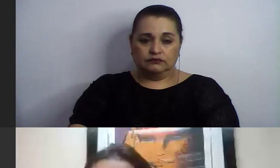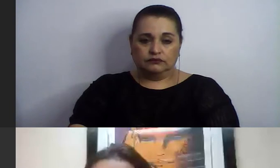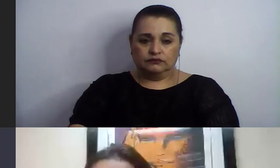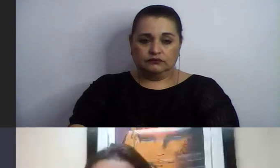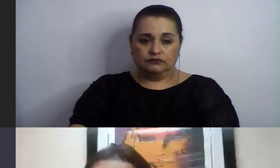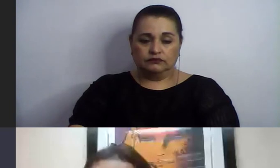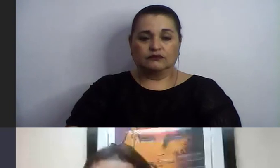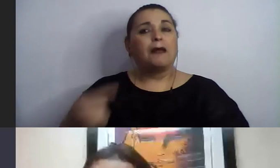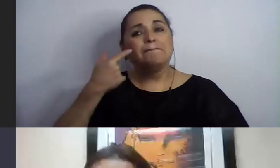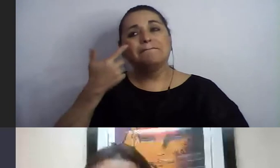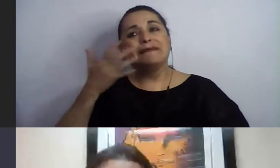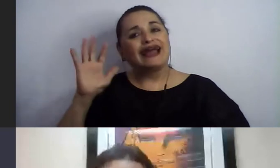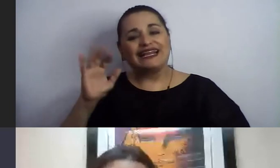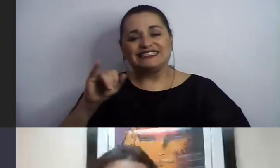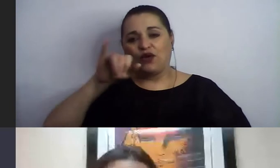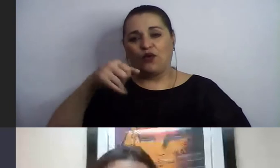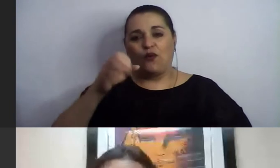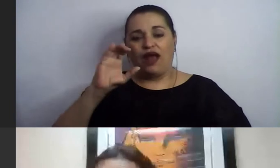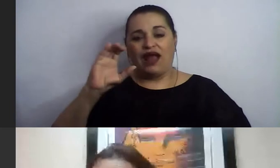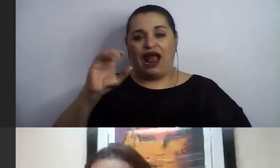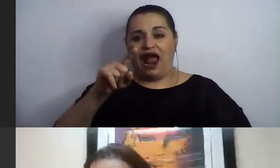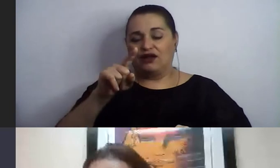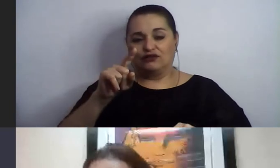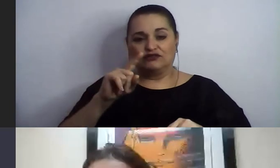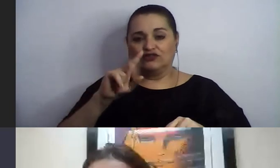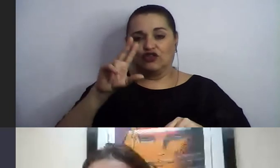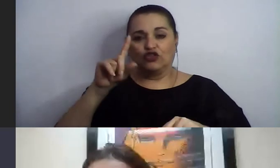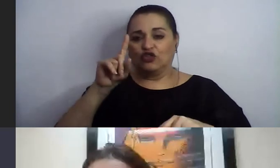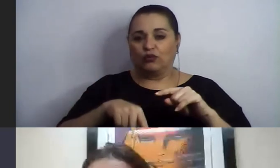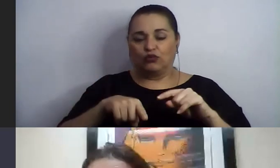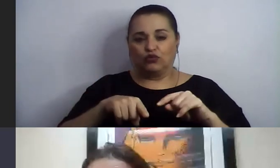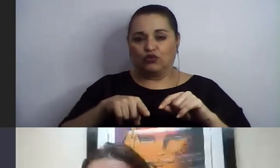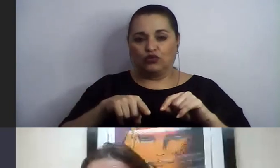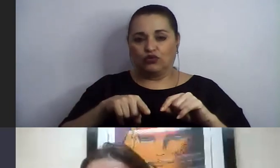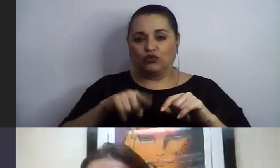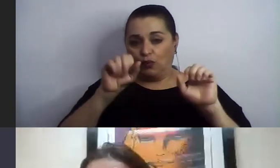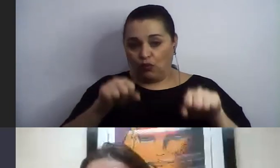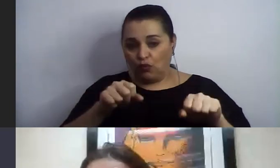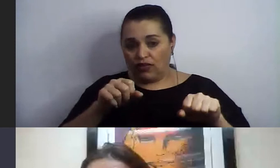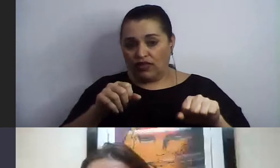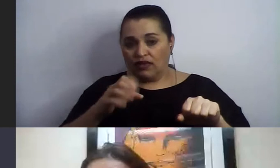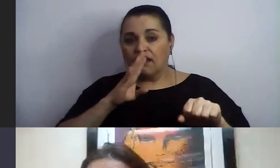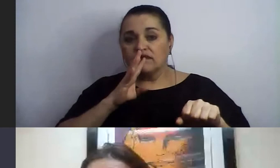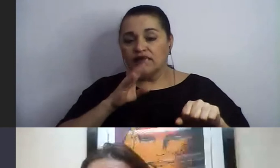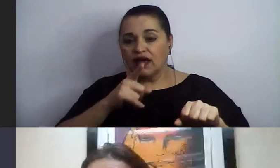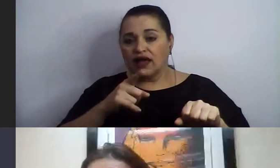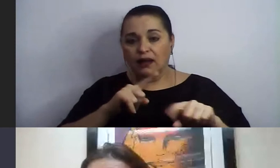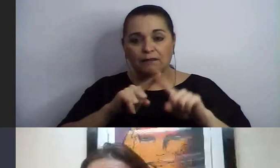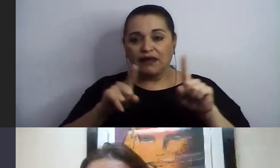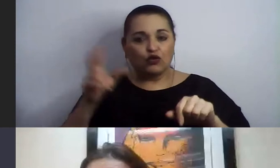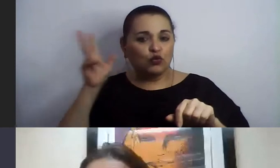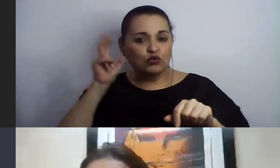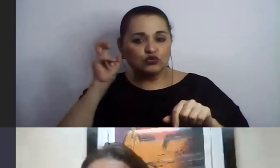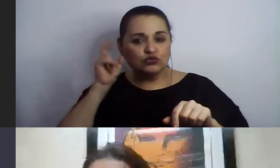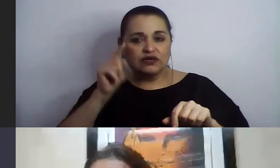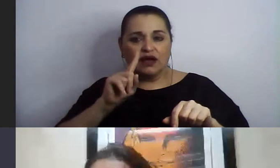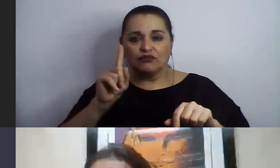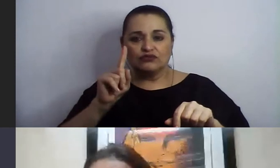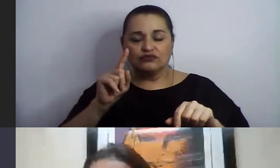me parece que Juan Carlos ya tiene ya puede hablar ¿ya tiene el audio? sí pero no lo escuchamos